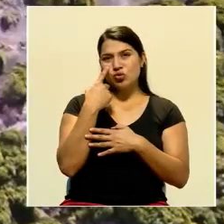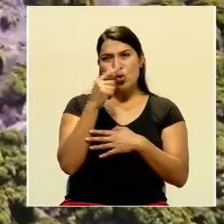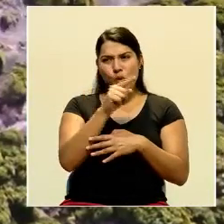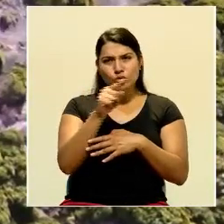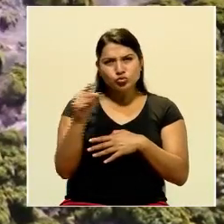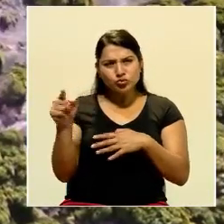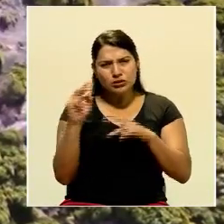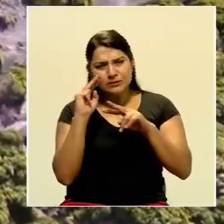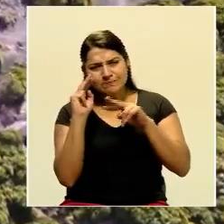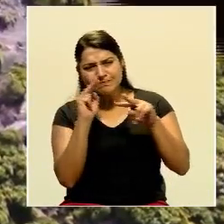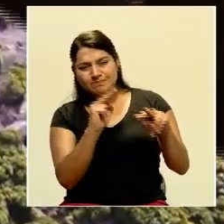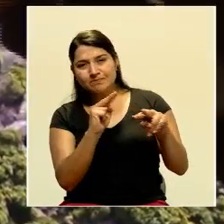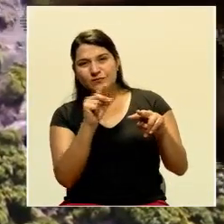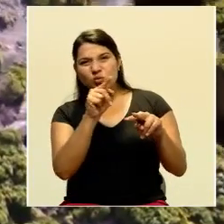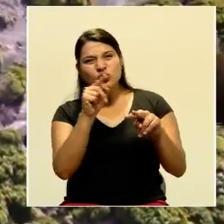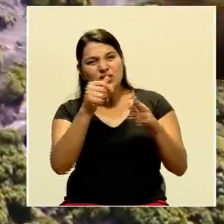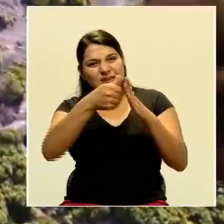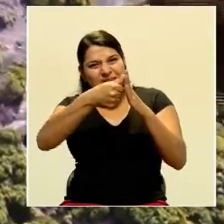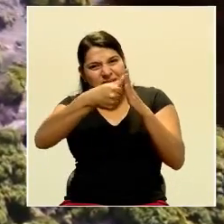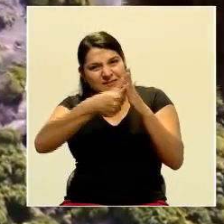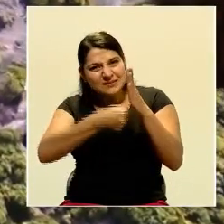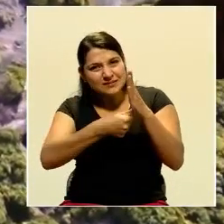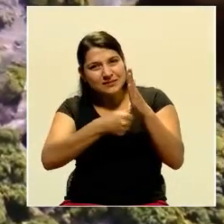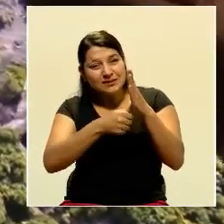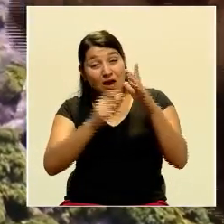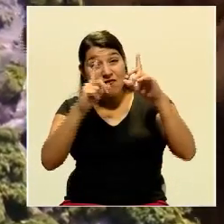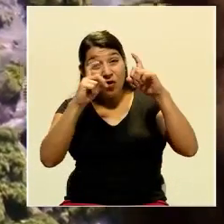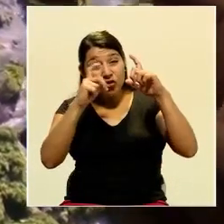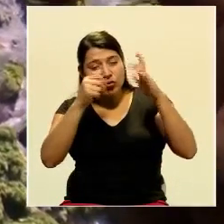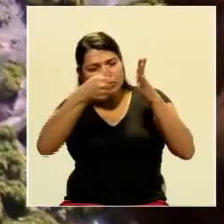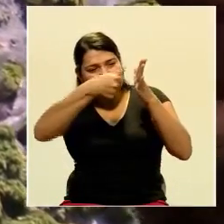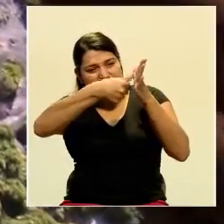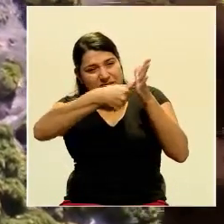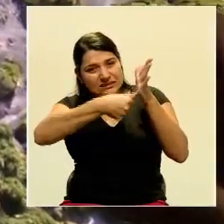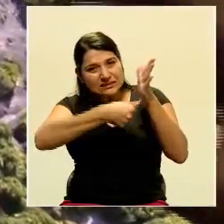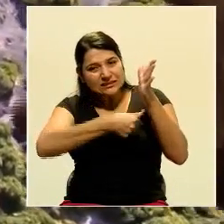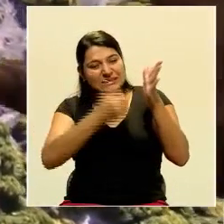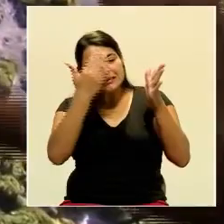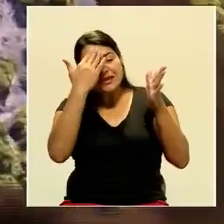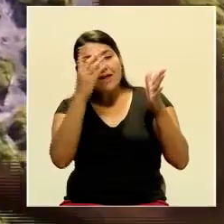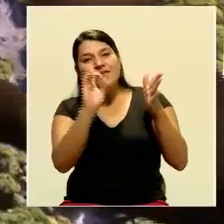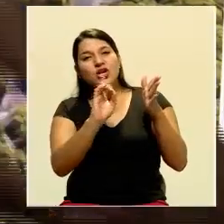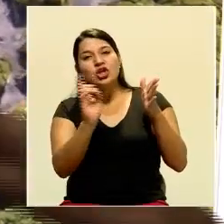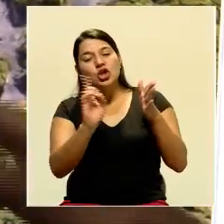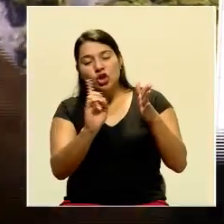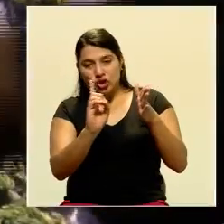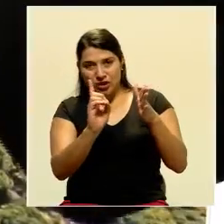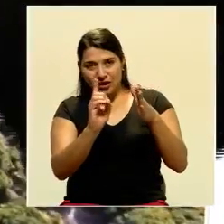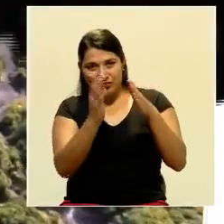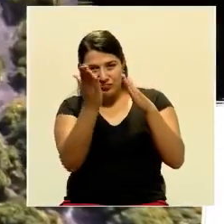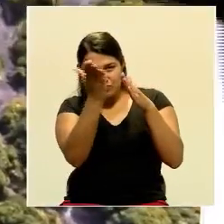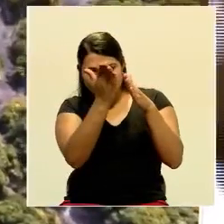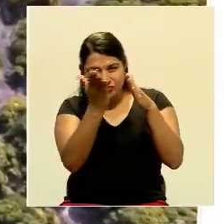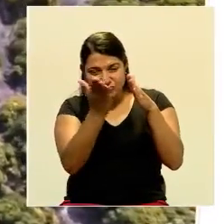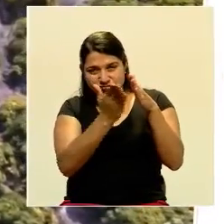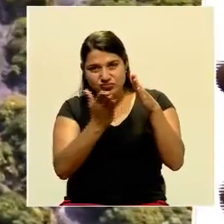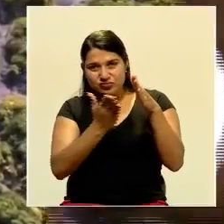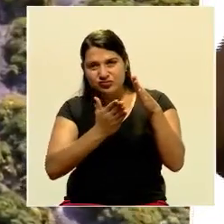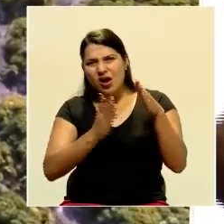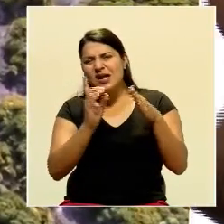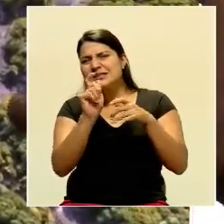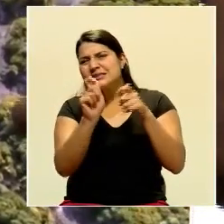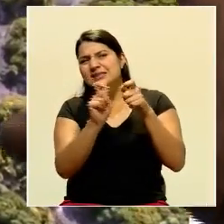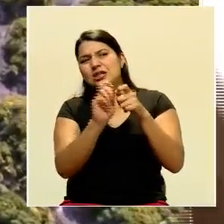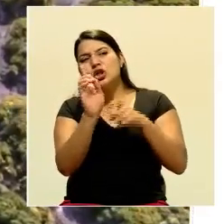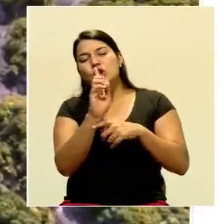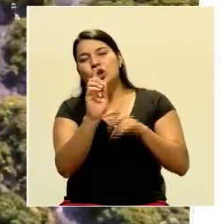marcaron, hicieron una marca de esas grietas para medir qué tanto se van a estar moviendo durante esos días. Exactamente dónde está y cuál sería el bloque